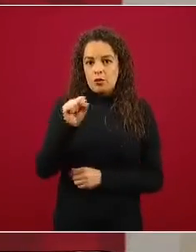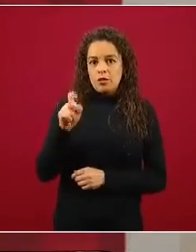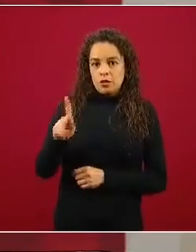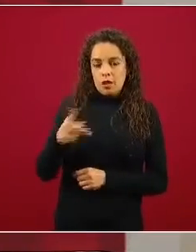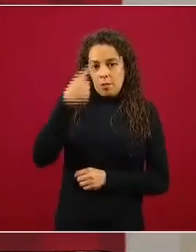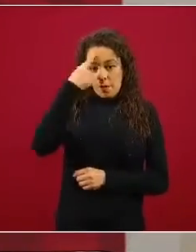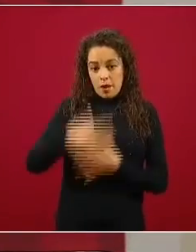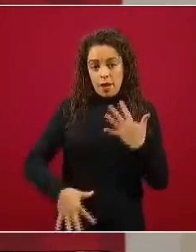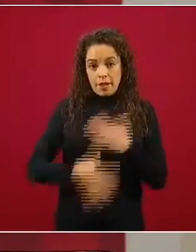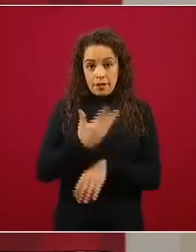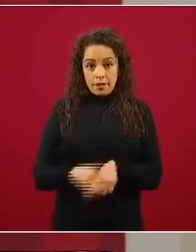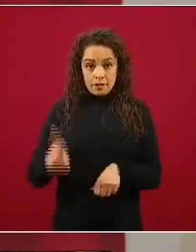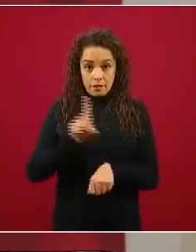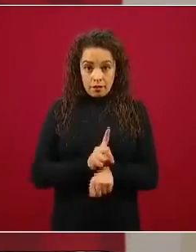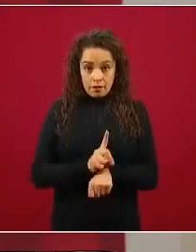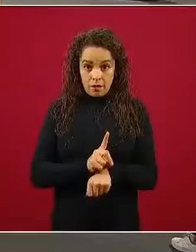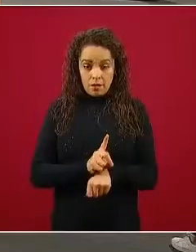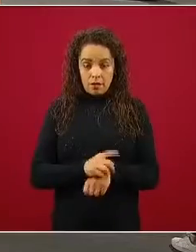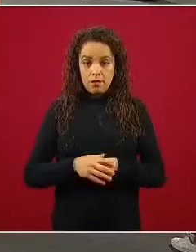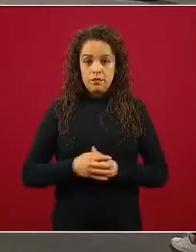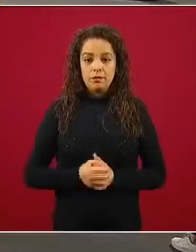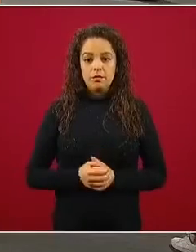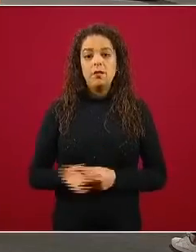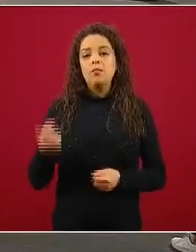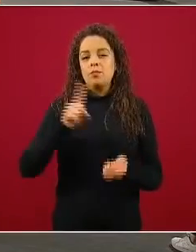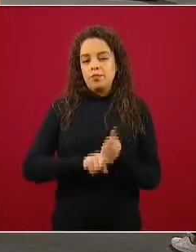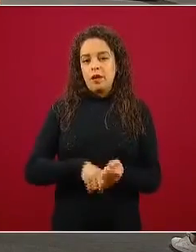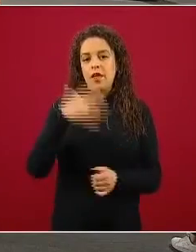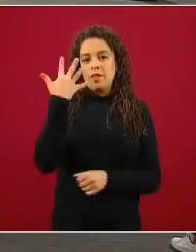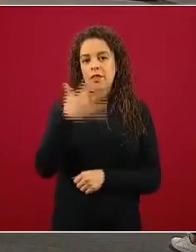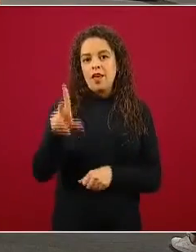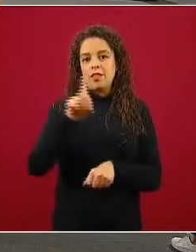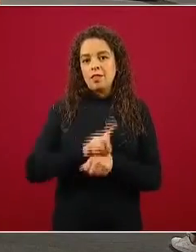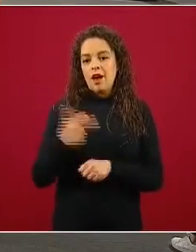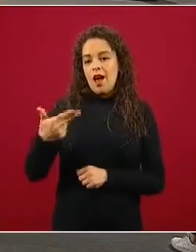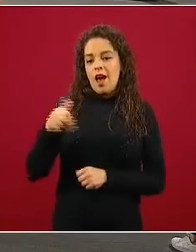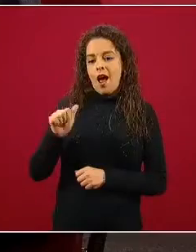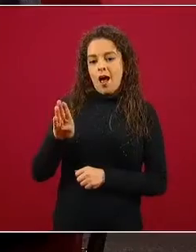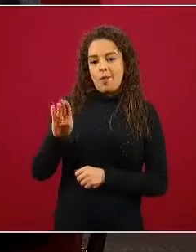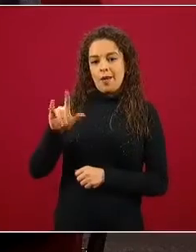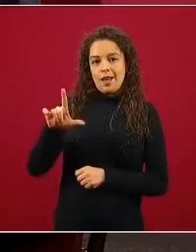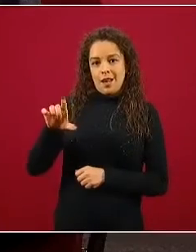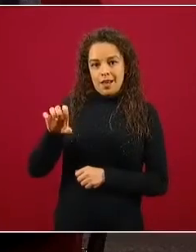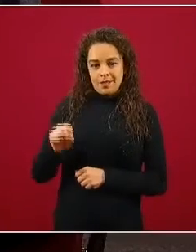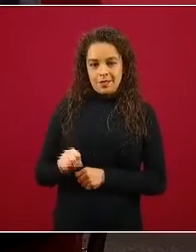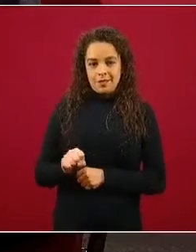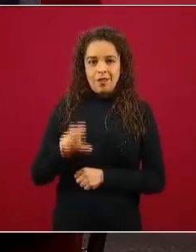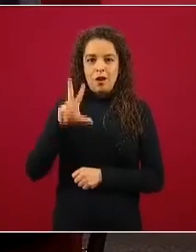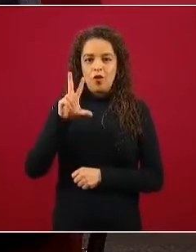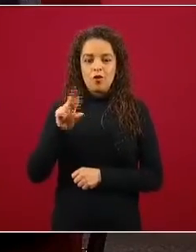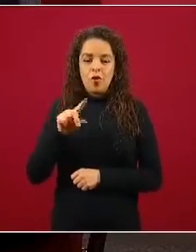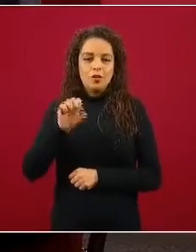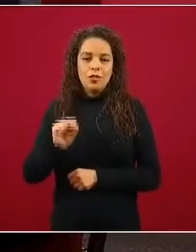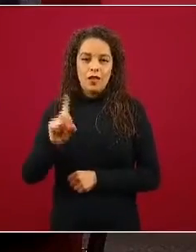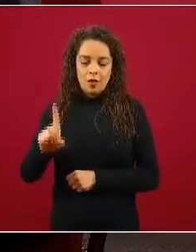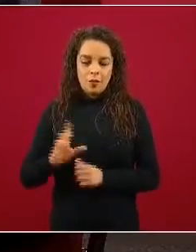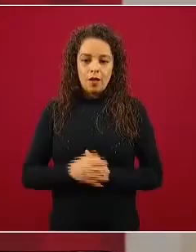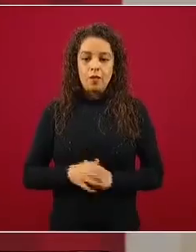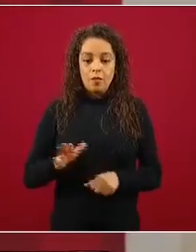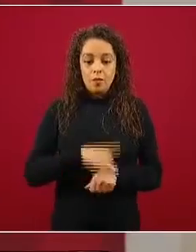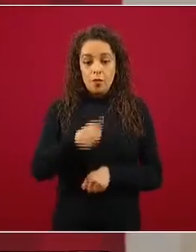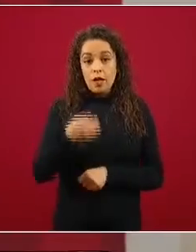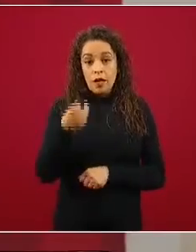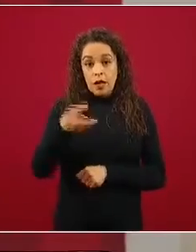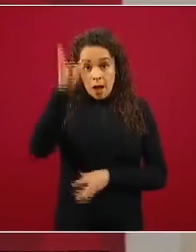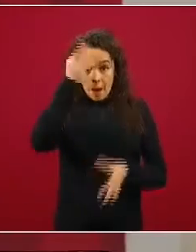esos 15 días, que son 10 días hábiles, una guía de estudio, porque los aprendizajes esperados están allí en el